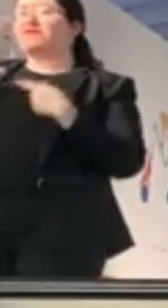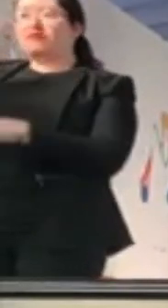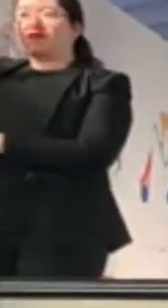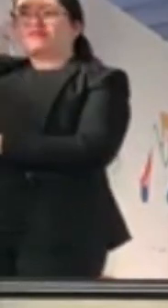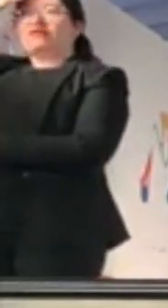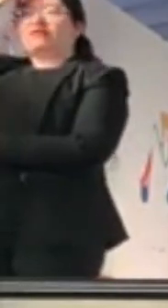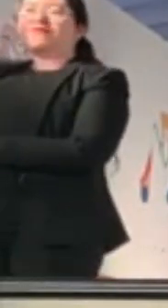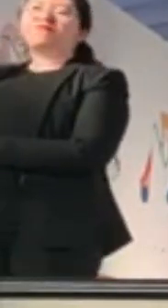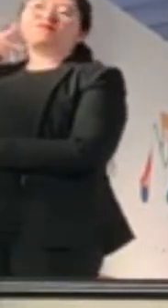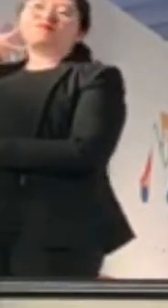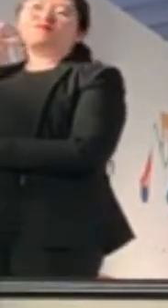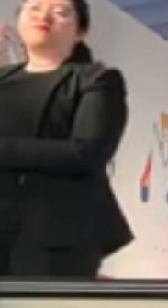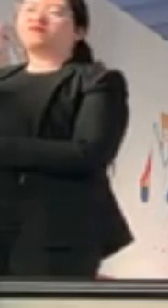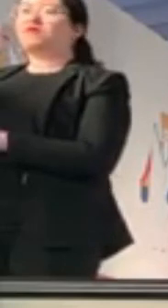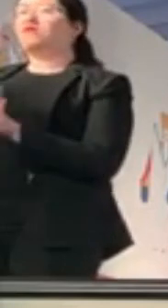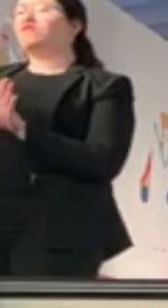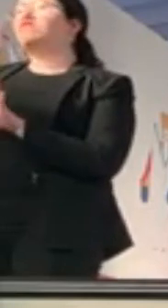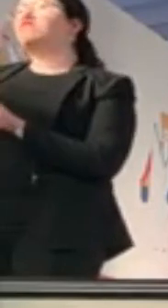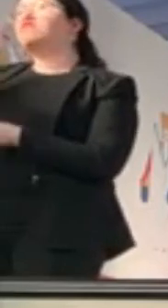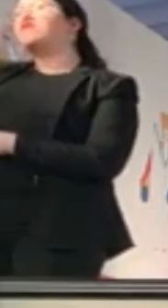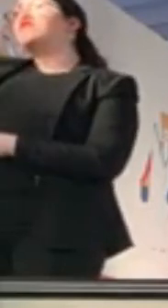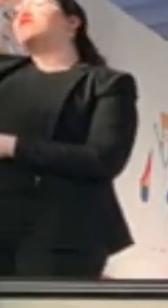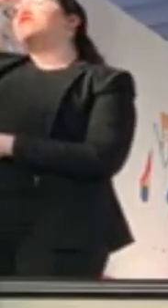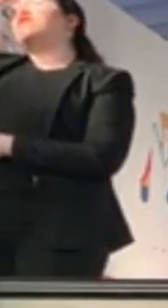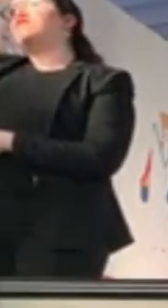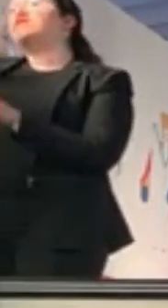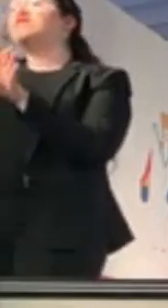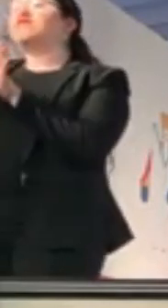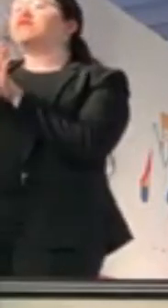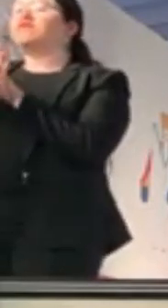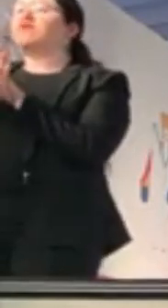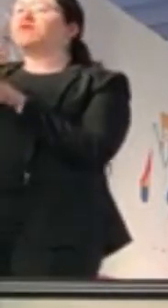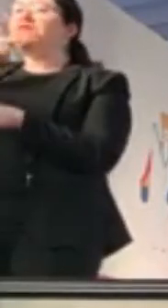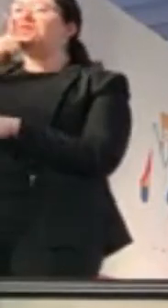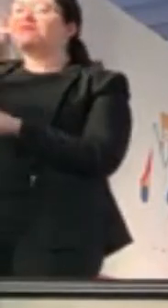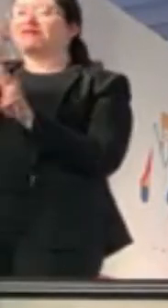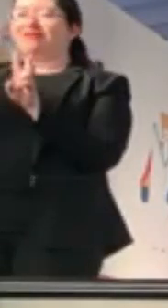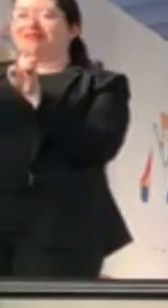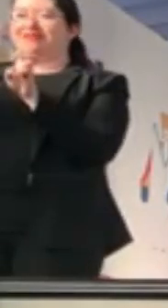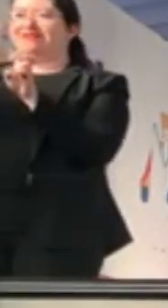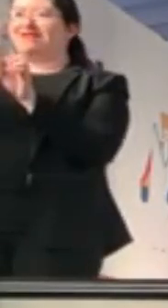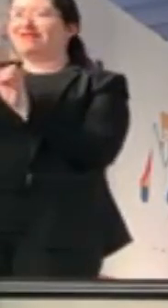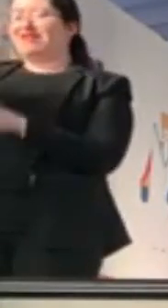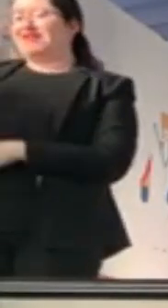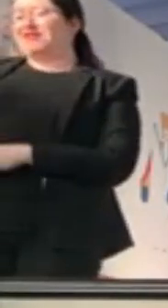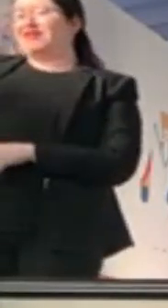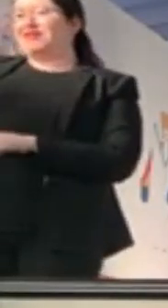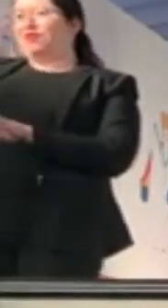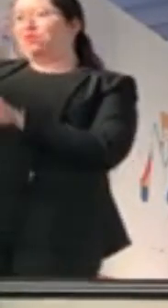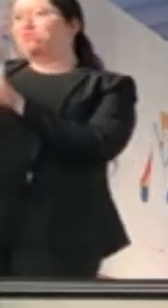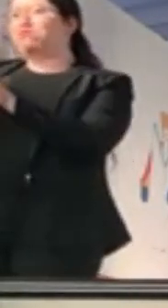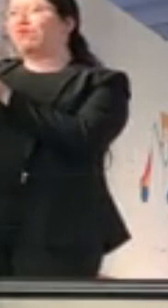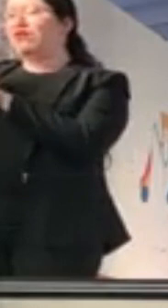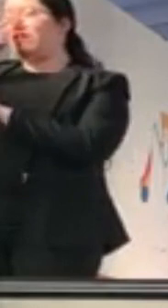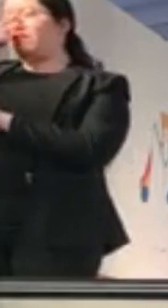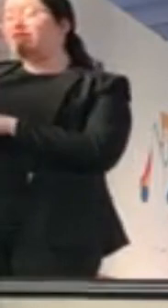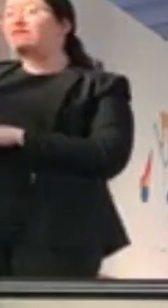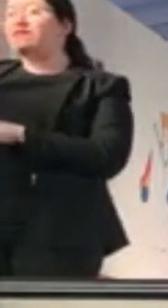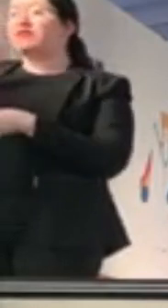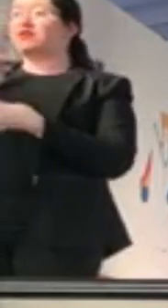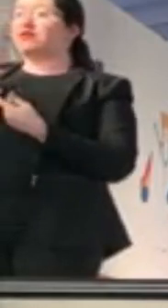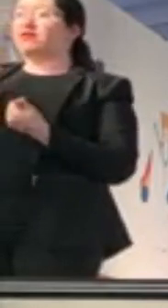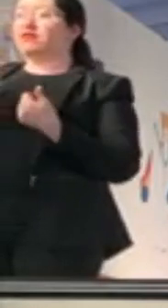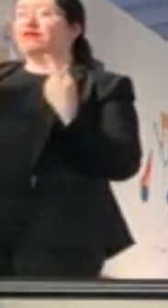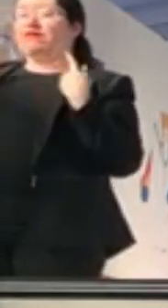o generar un golpe de Estado. Recuerdo, hay gente que usa con mucha ligereza el término golpe de Estado. Golpe de Estado es que se levantan las